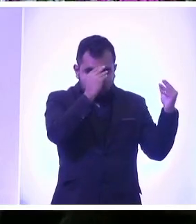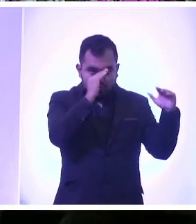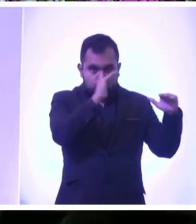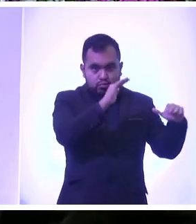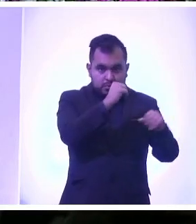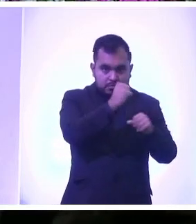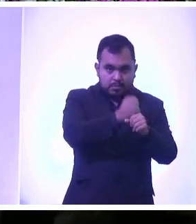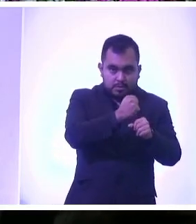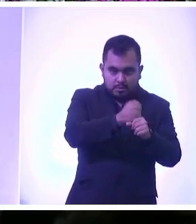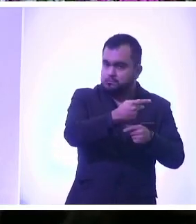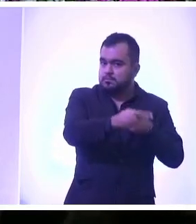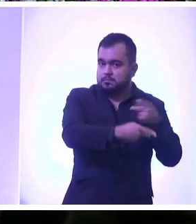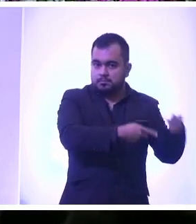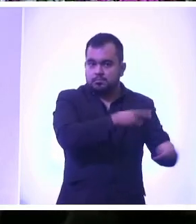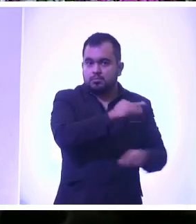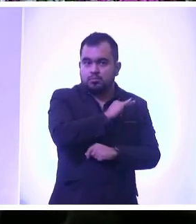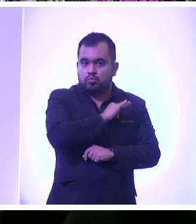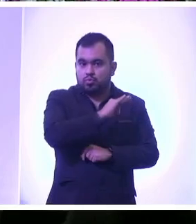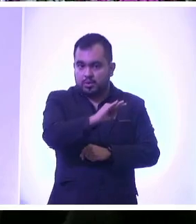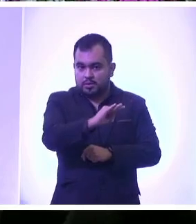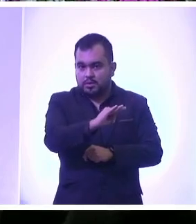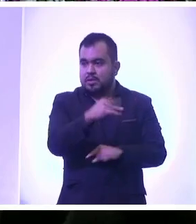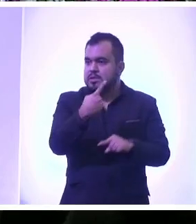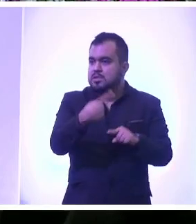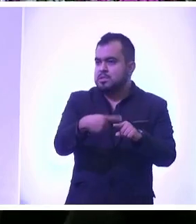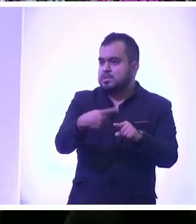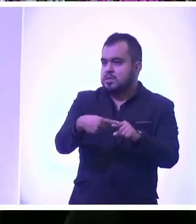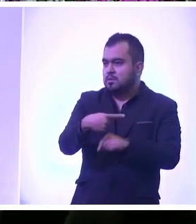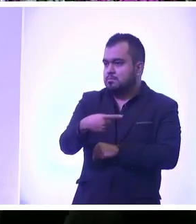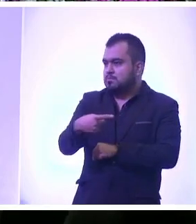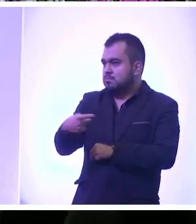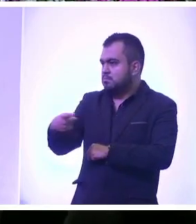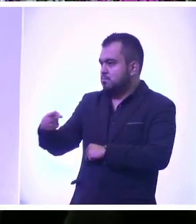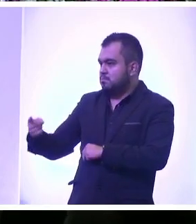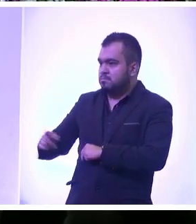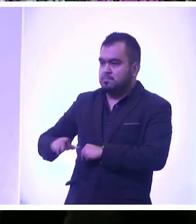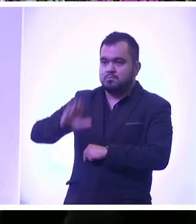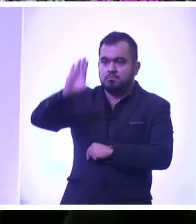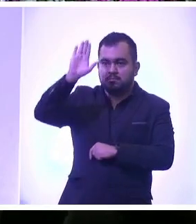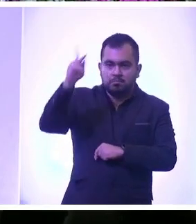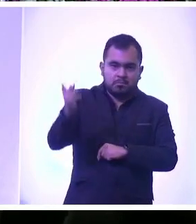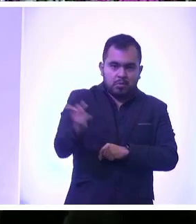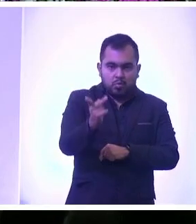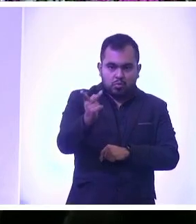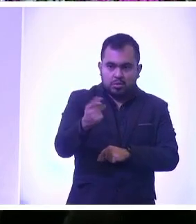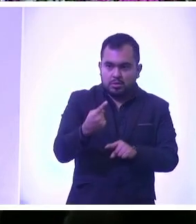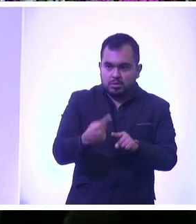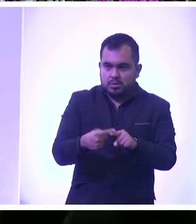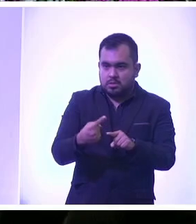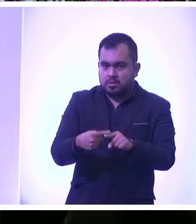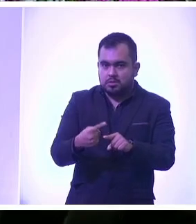prácticas y eh A ver quién quién quiere animarse a hacer alguna